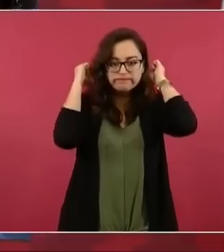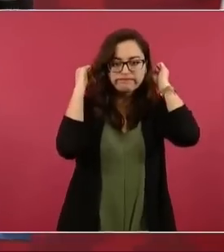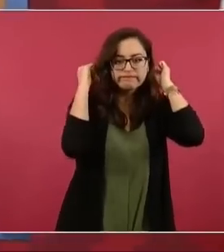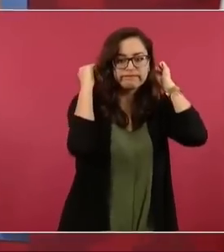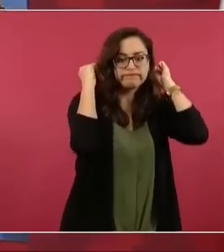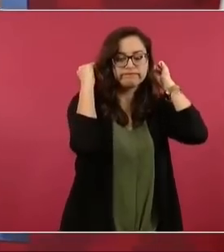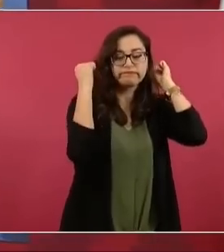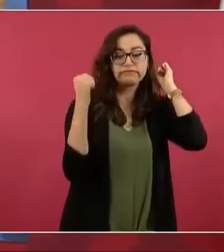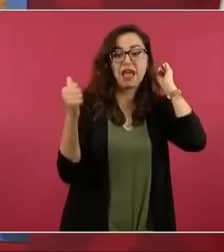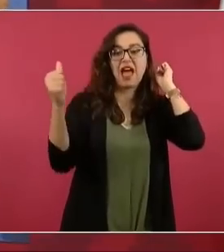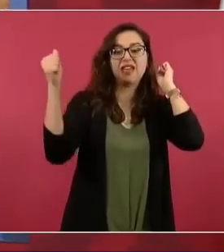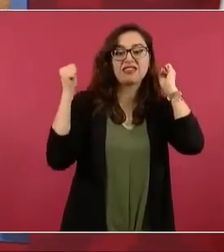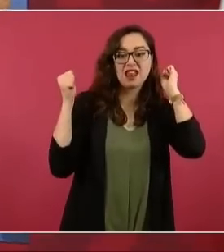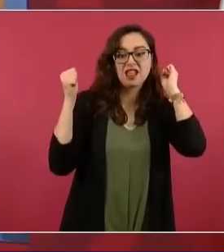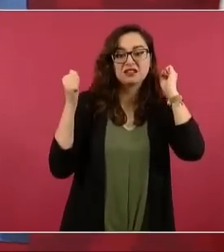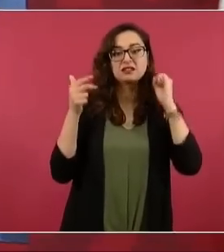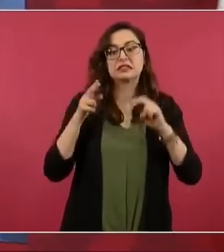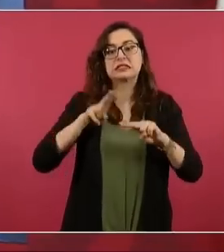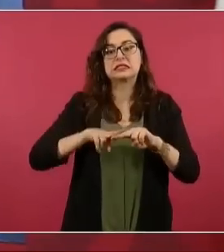para cargar